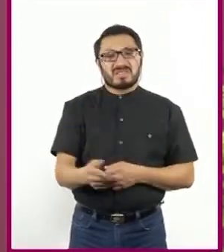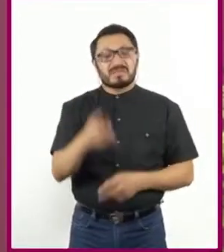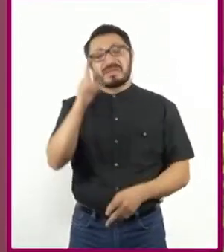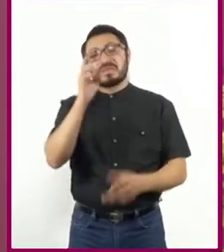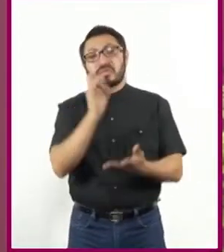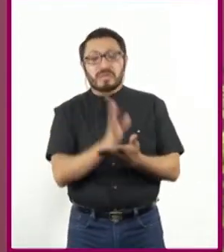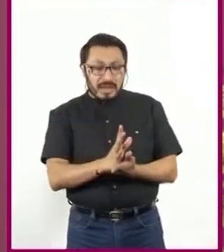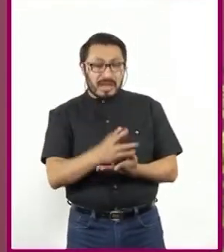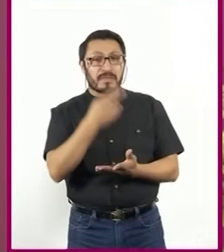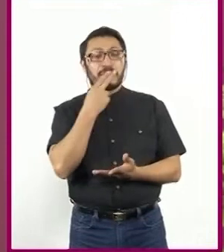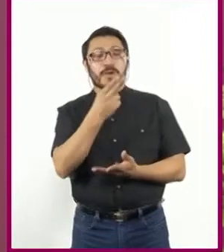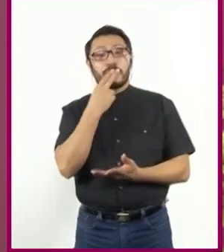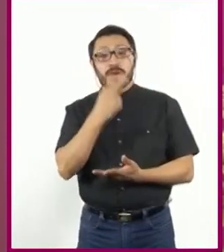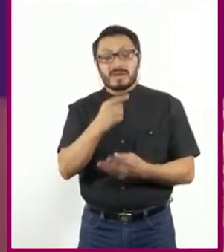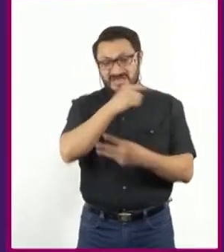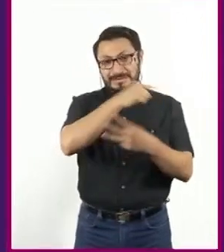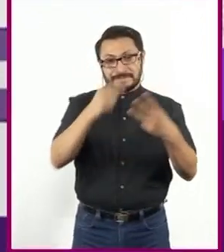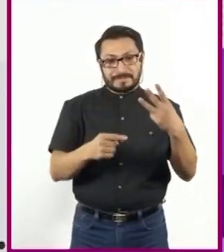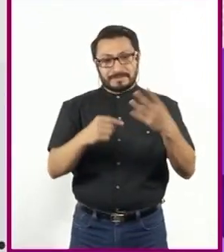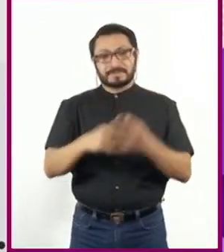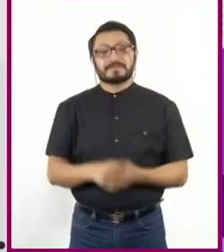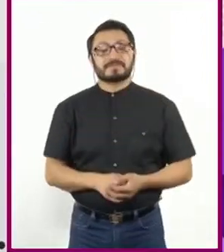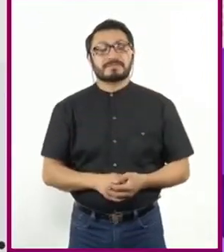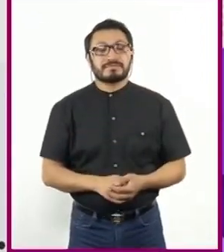la implementación de 3 acciones.